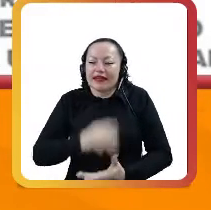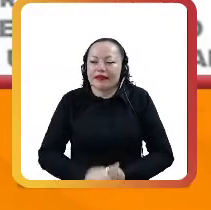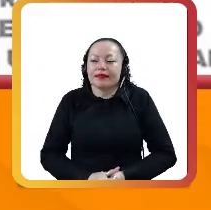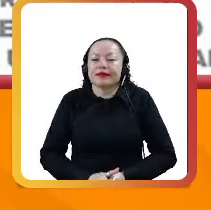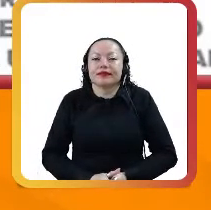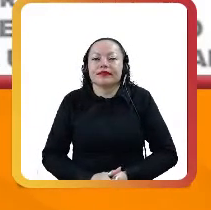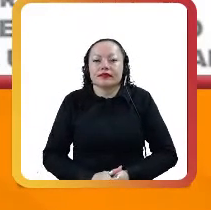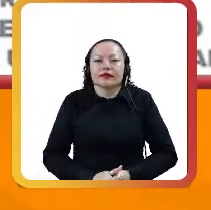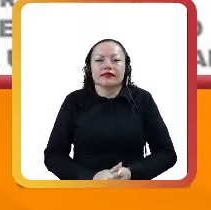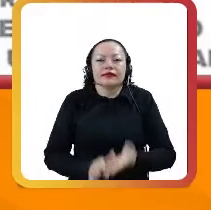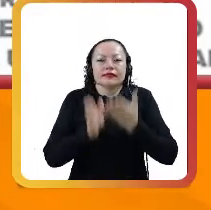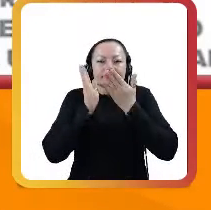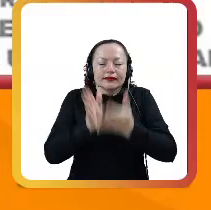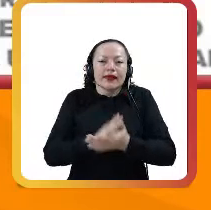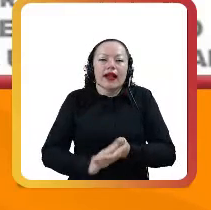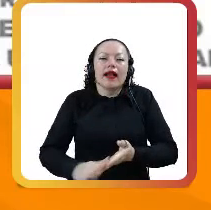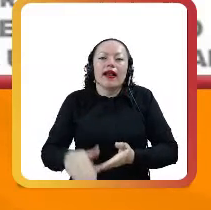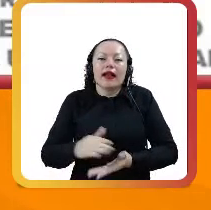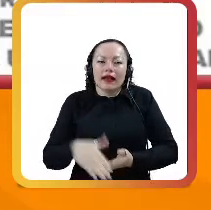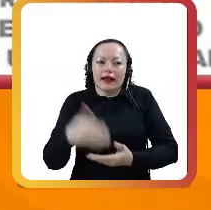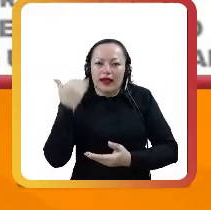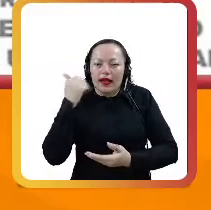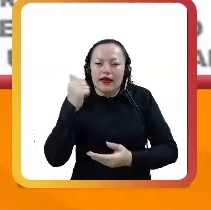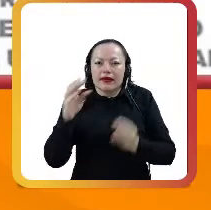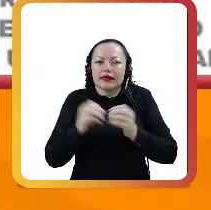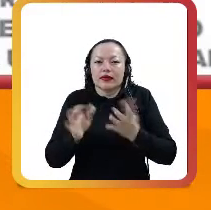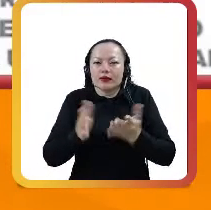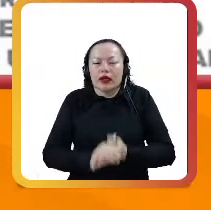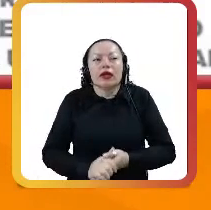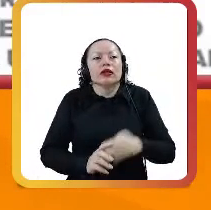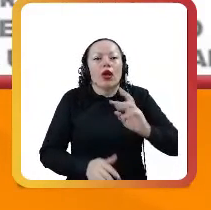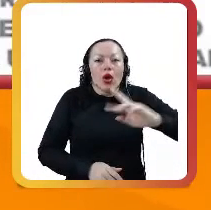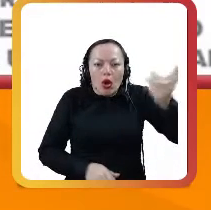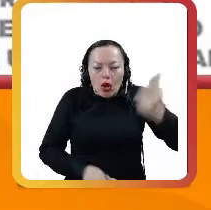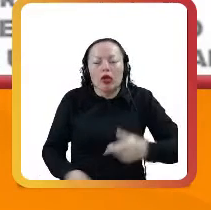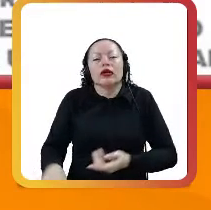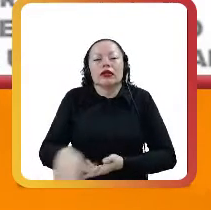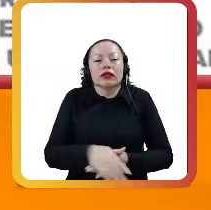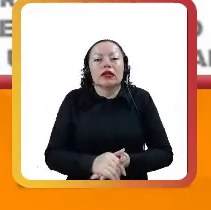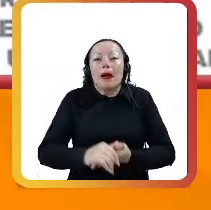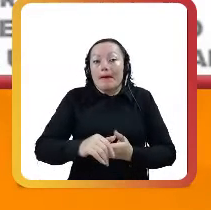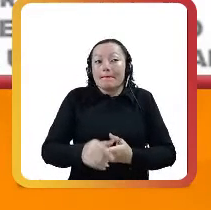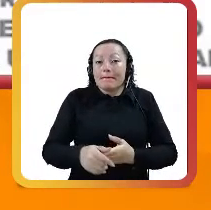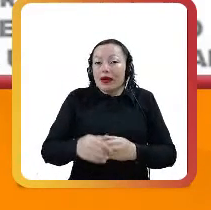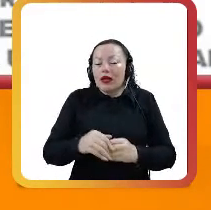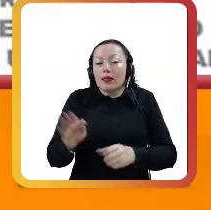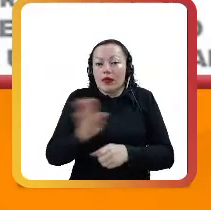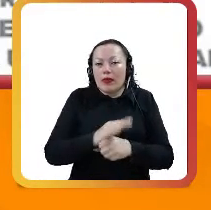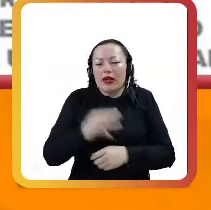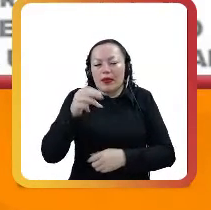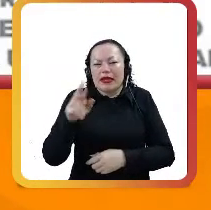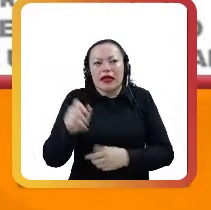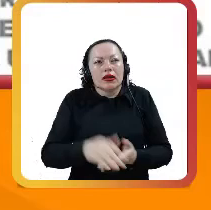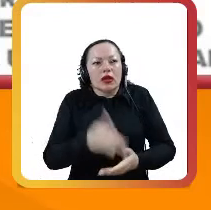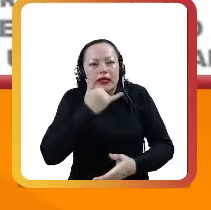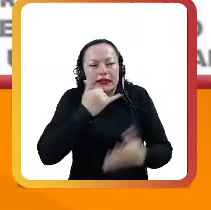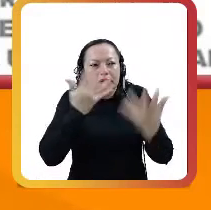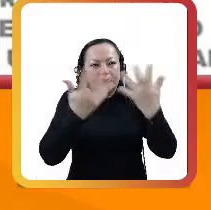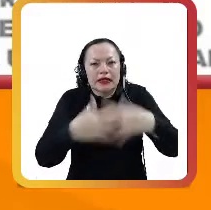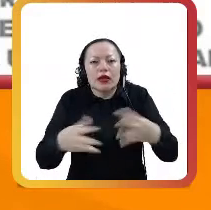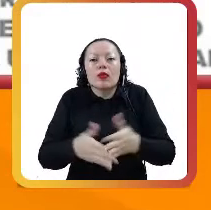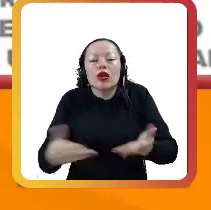Werney Londoño dice, en La Magdalena hay otra fuga de agua. Wow, ¿qué está pasando? En Pocaldas, carrera